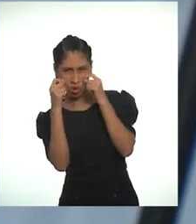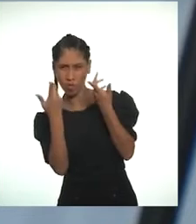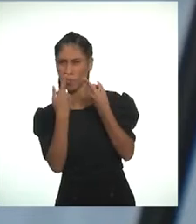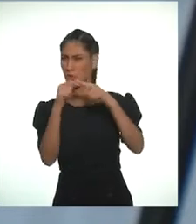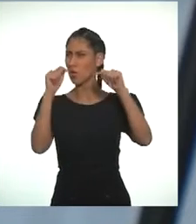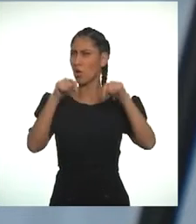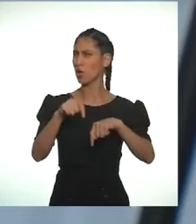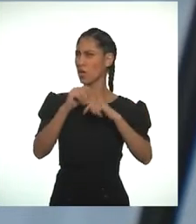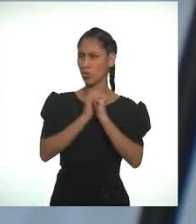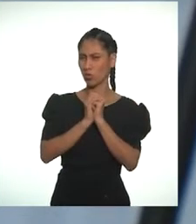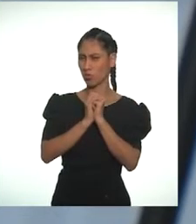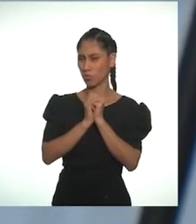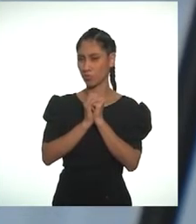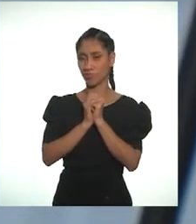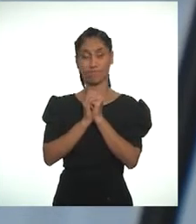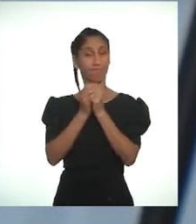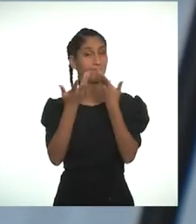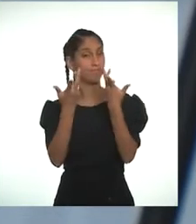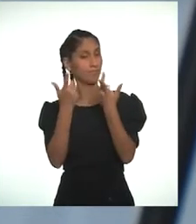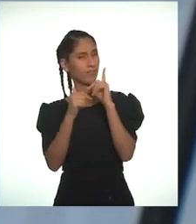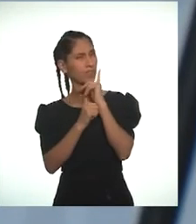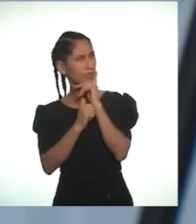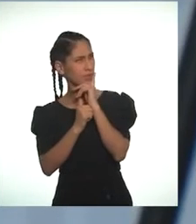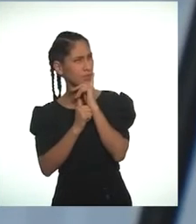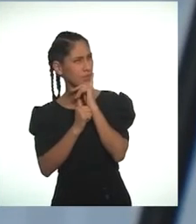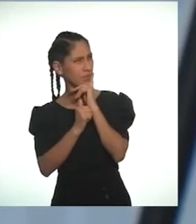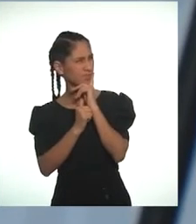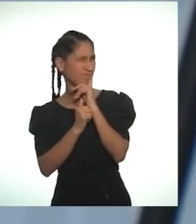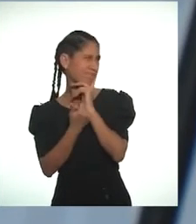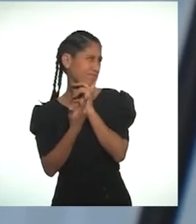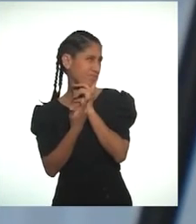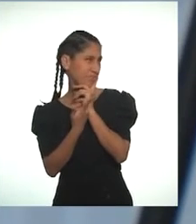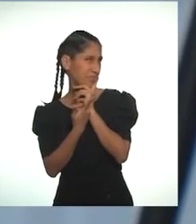Sin embargo, creo que apenas lo hemos